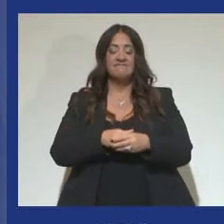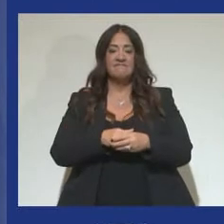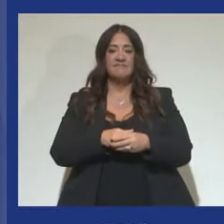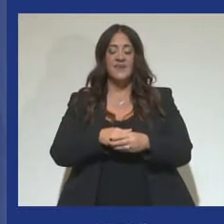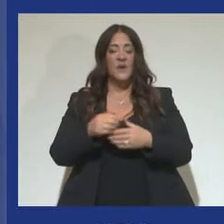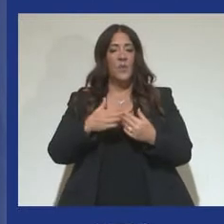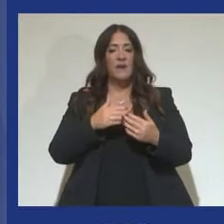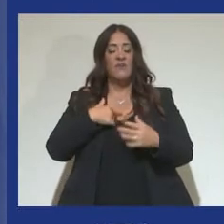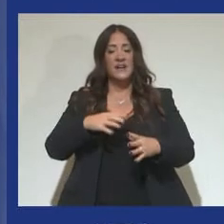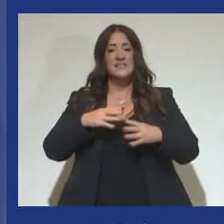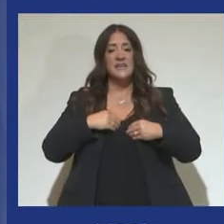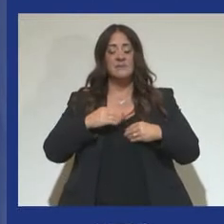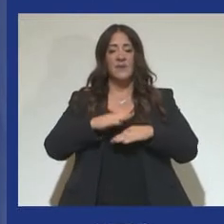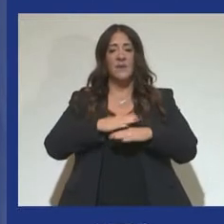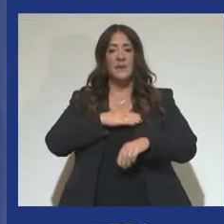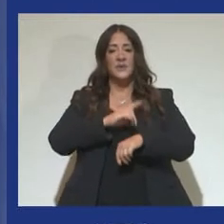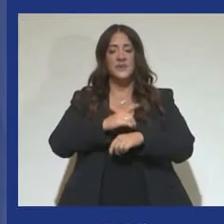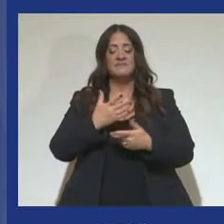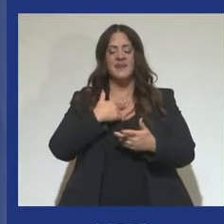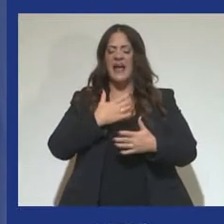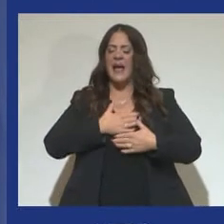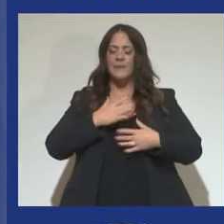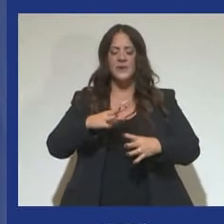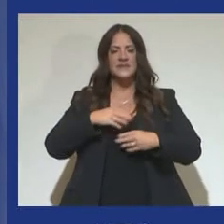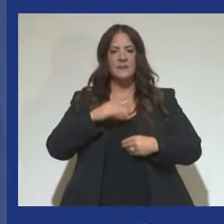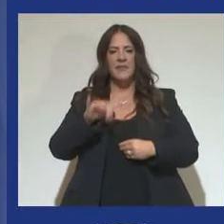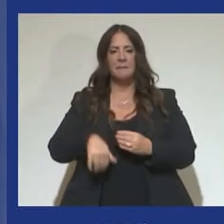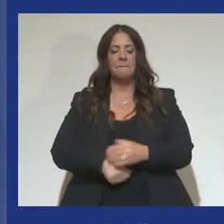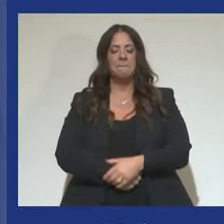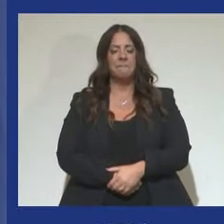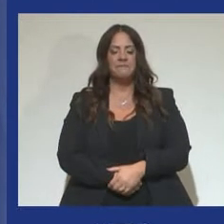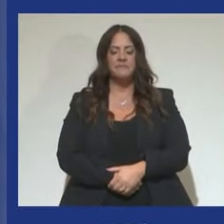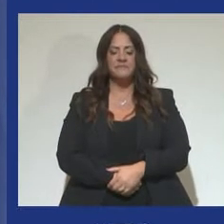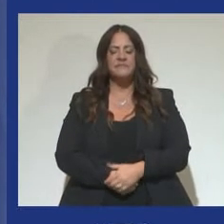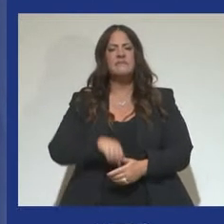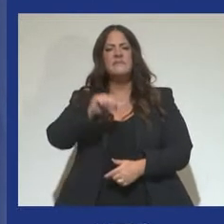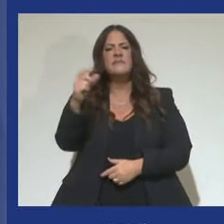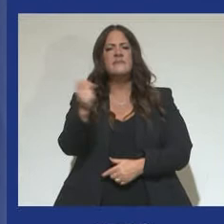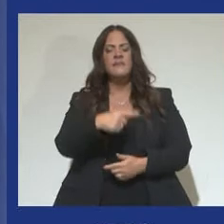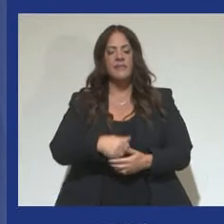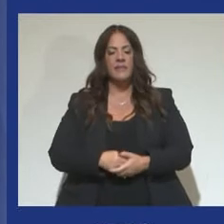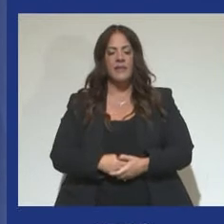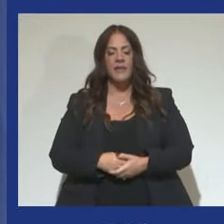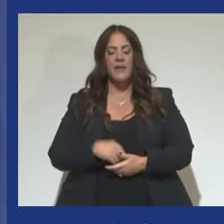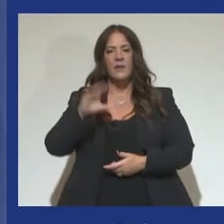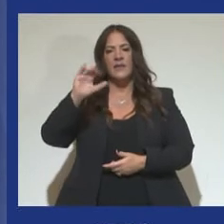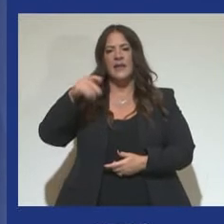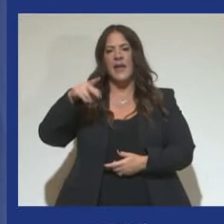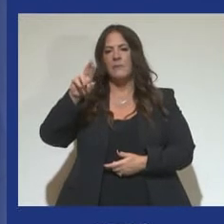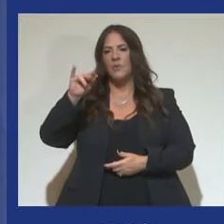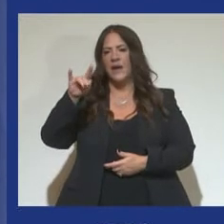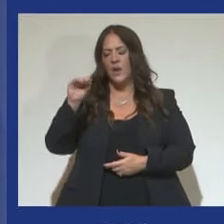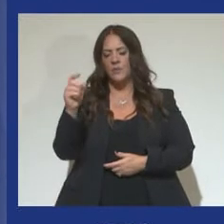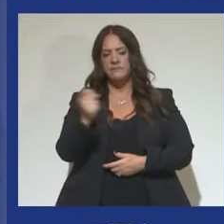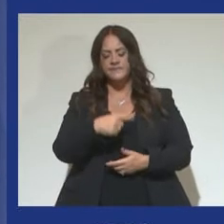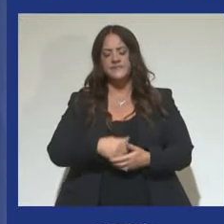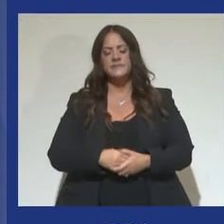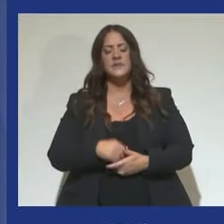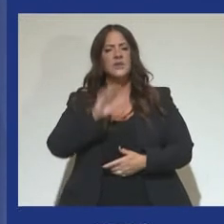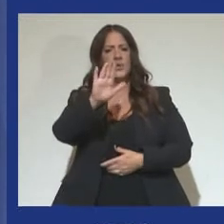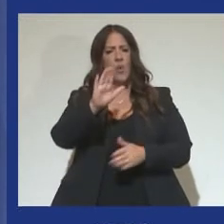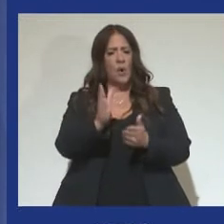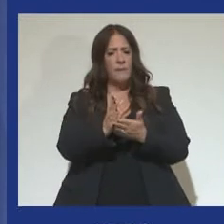quiera poner sobre su mesa y yo con gusto aceptaré recalde radio